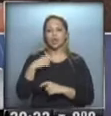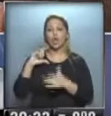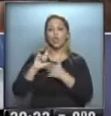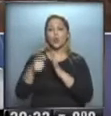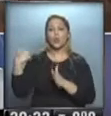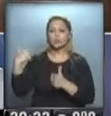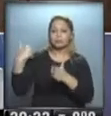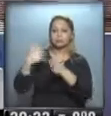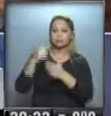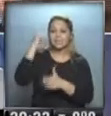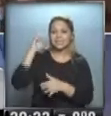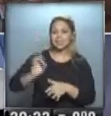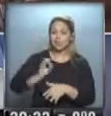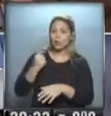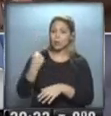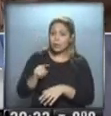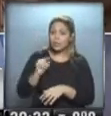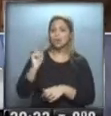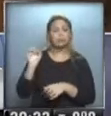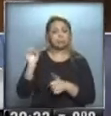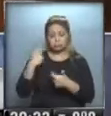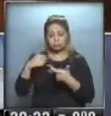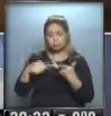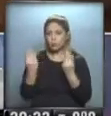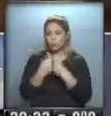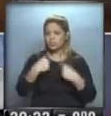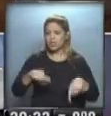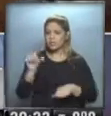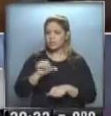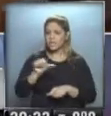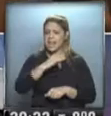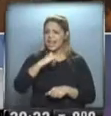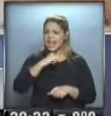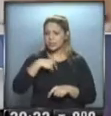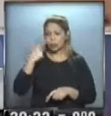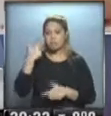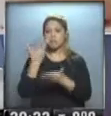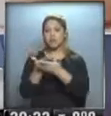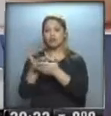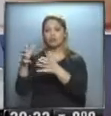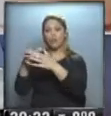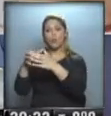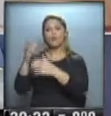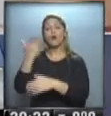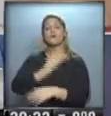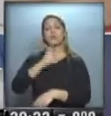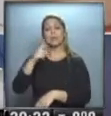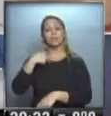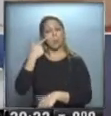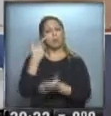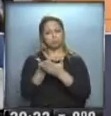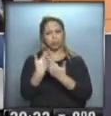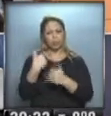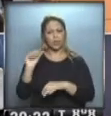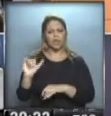su historia. Con todo eso, el kirchnerismo demostró, el Frente para la Victoria demostró que podía ganar una elección